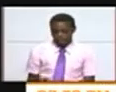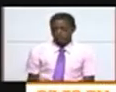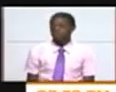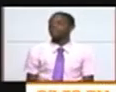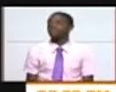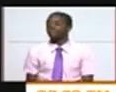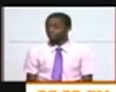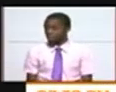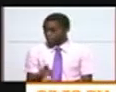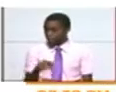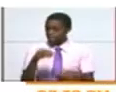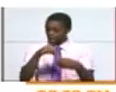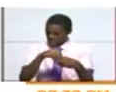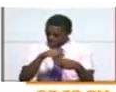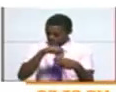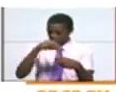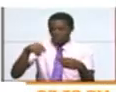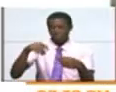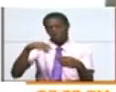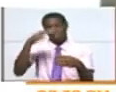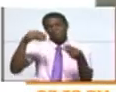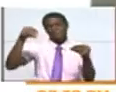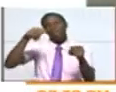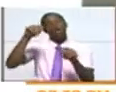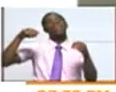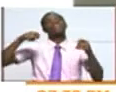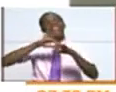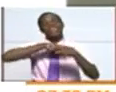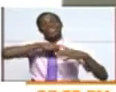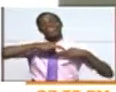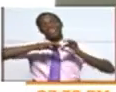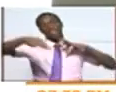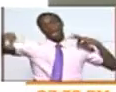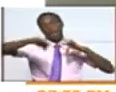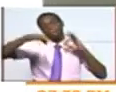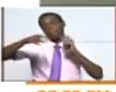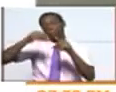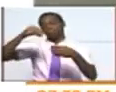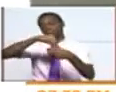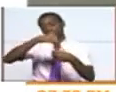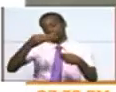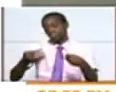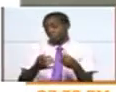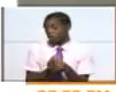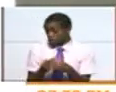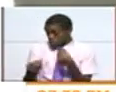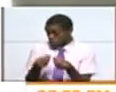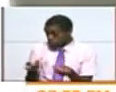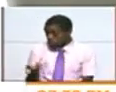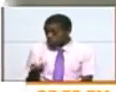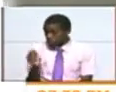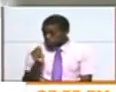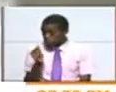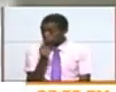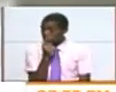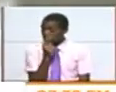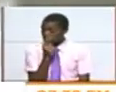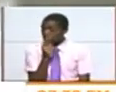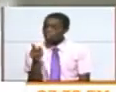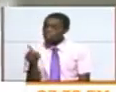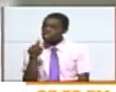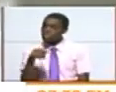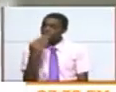papel. Ok. Un trapo. Ok. ¿Y qué más hiciste? Nada. Pero dicen que te pintaste la